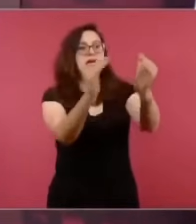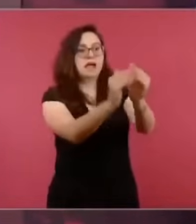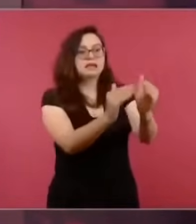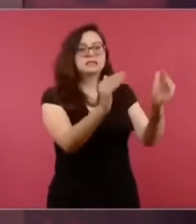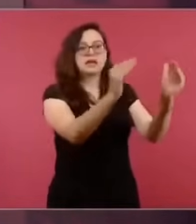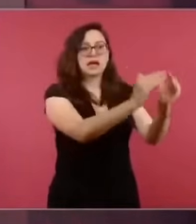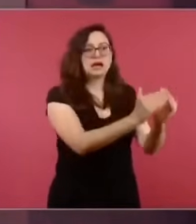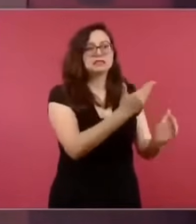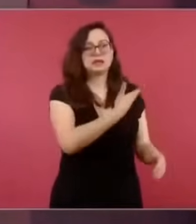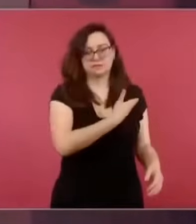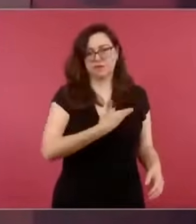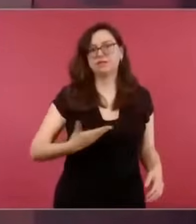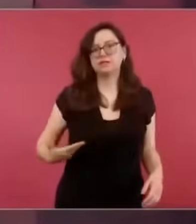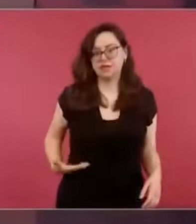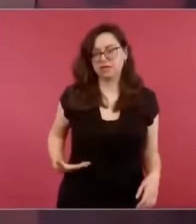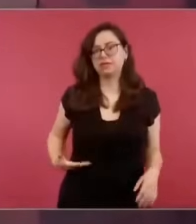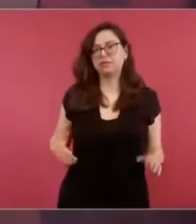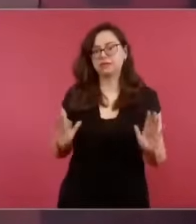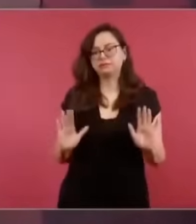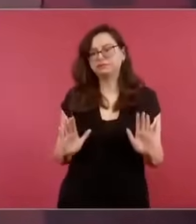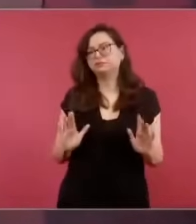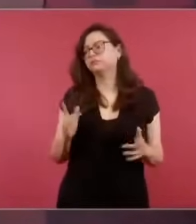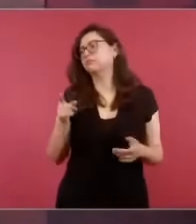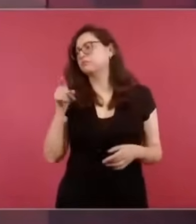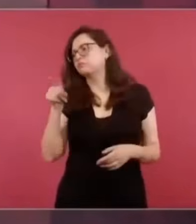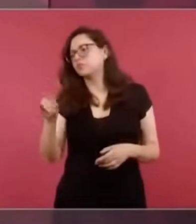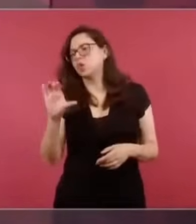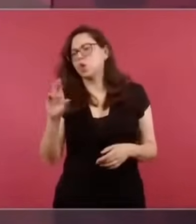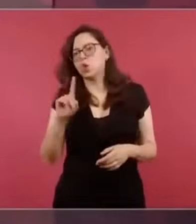en Cozumel, en Cancún,